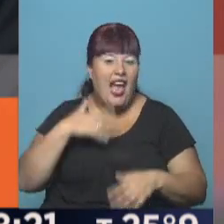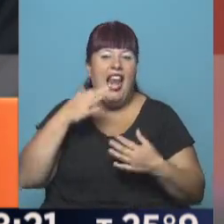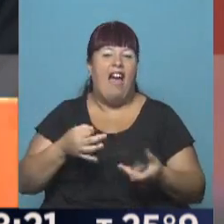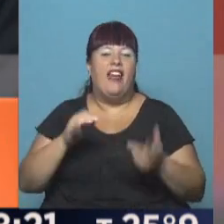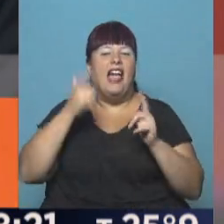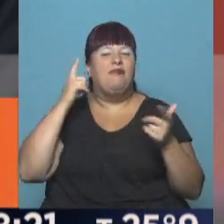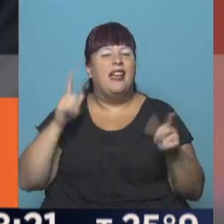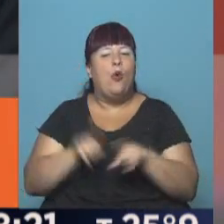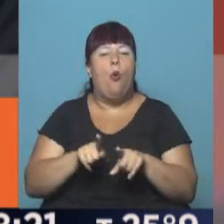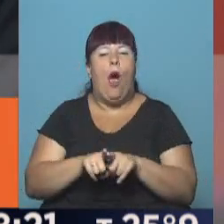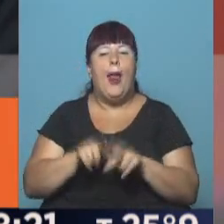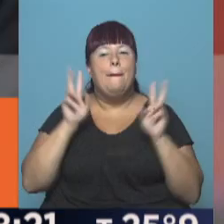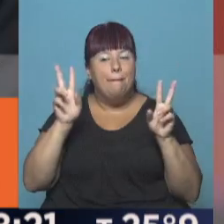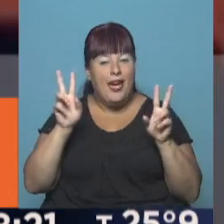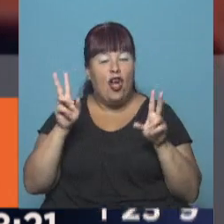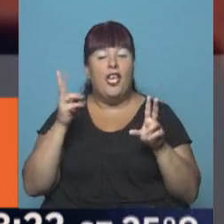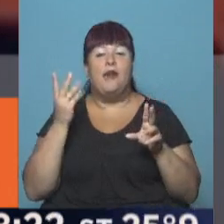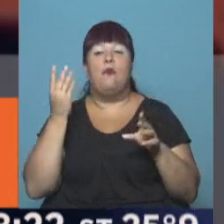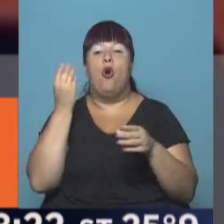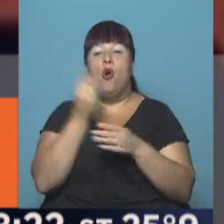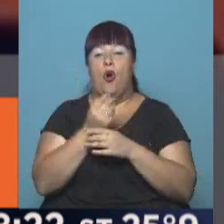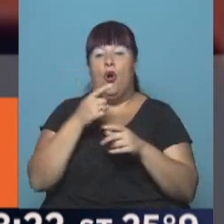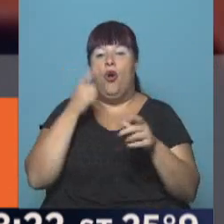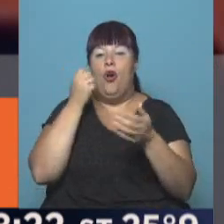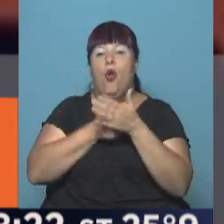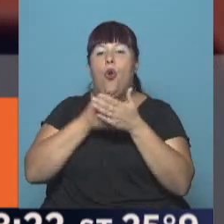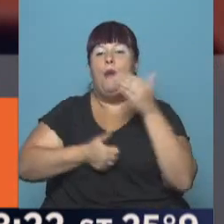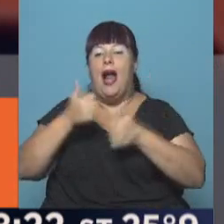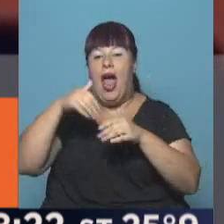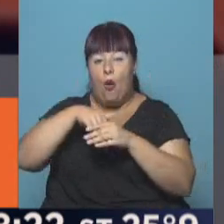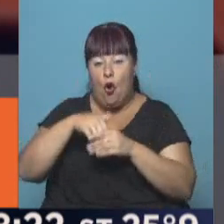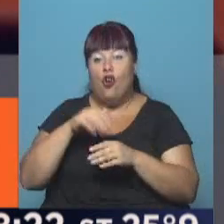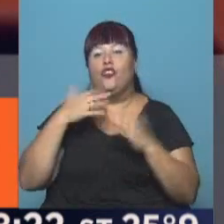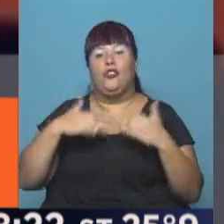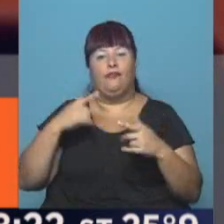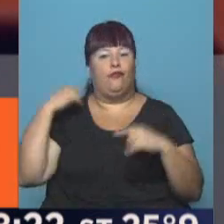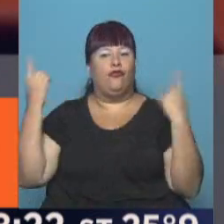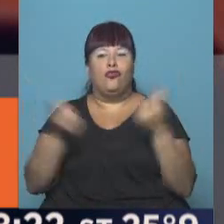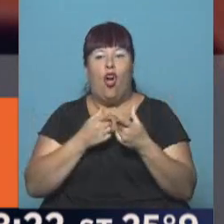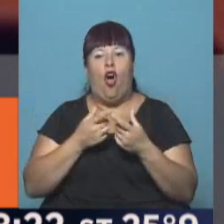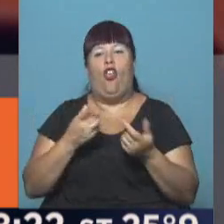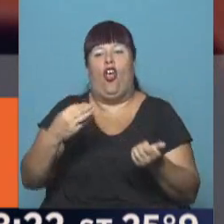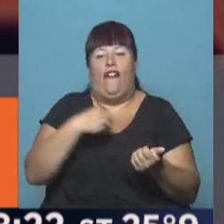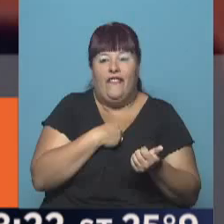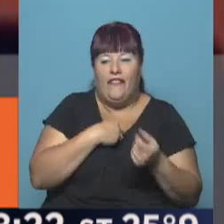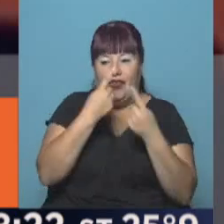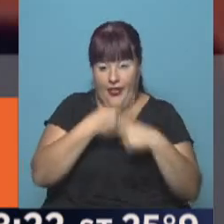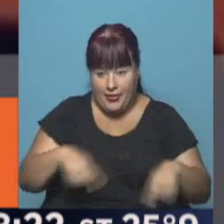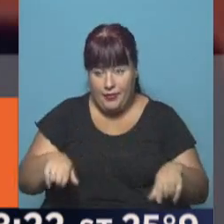fue una experiencia del peronismo cuando entra en una pelea electoral, donde juegan todas las pasiones y